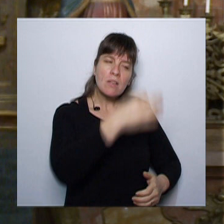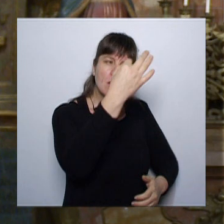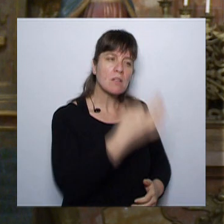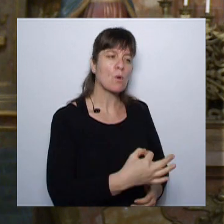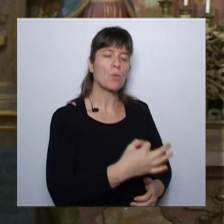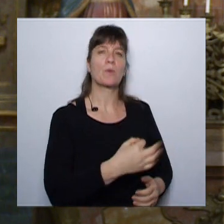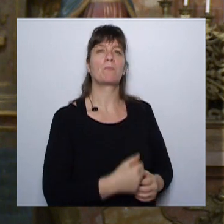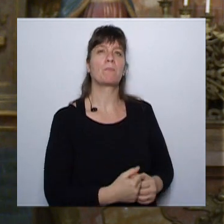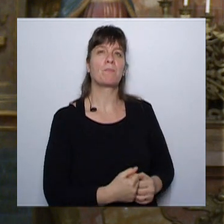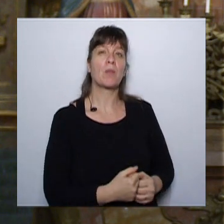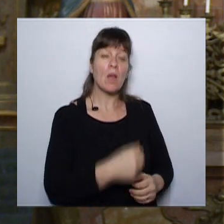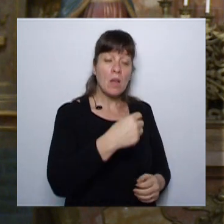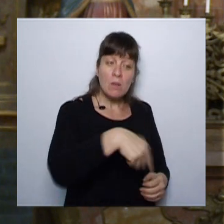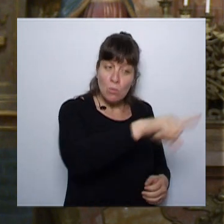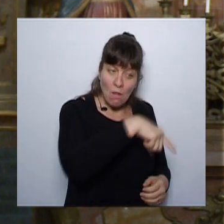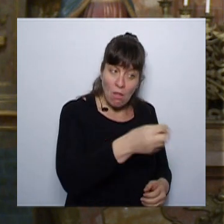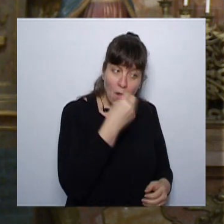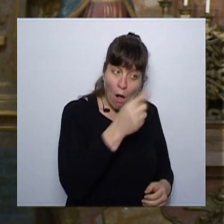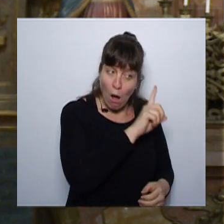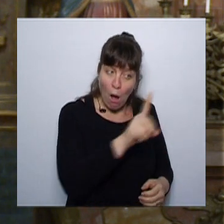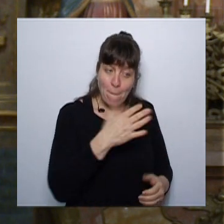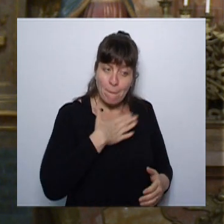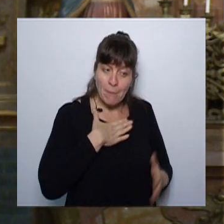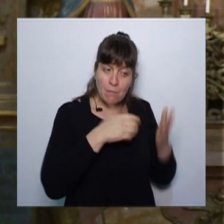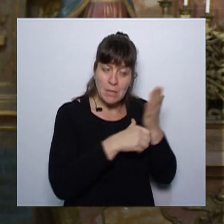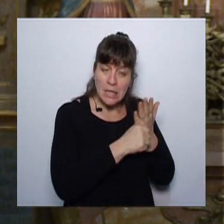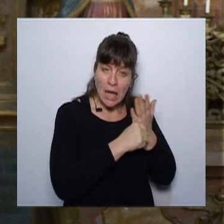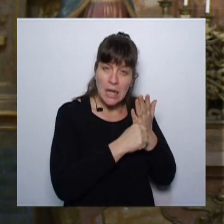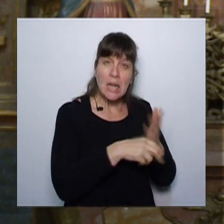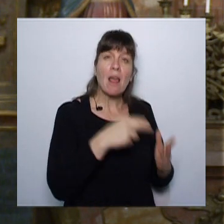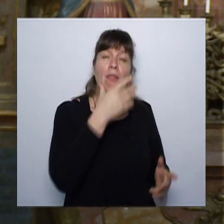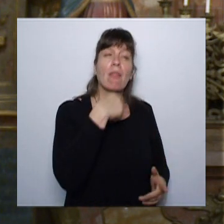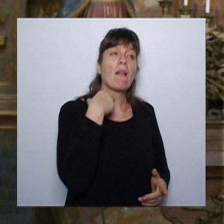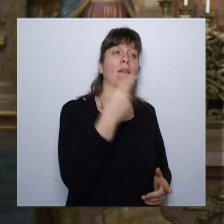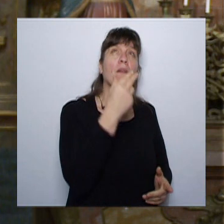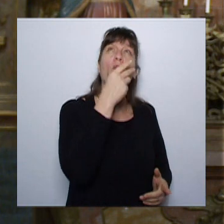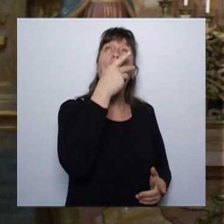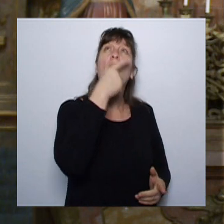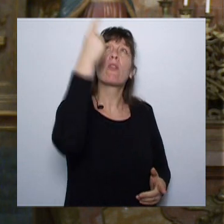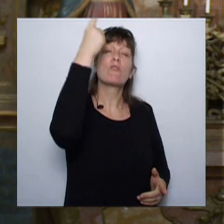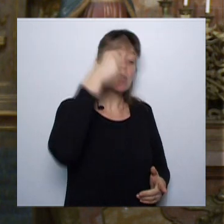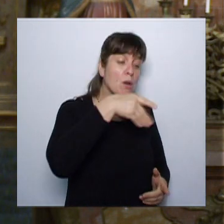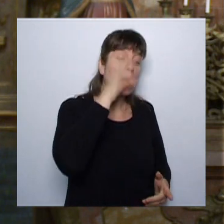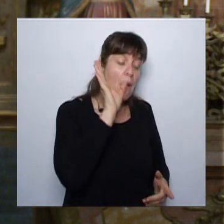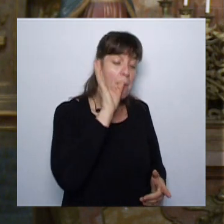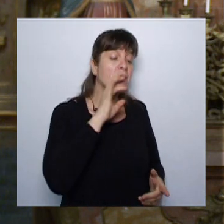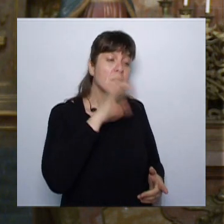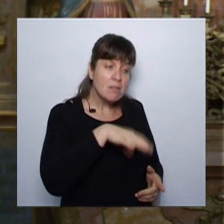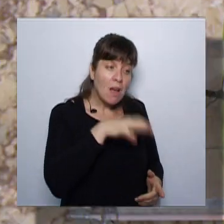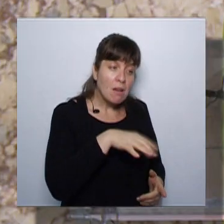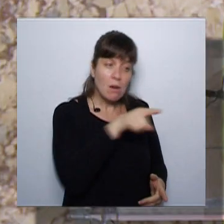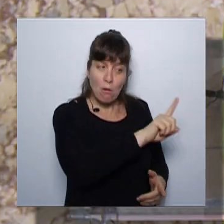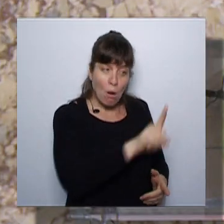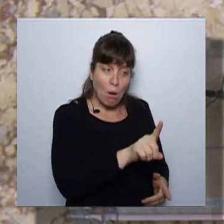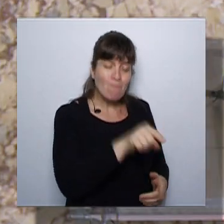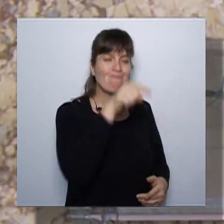sea seguro que si no comen la carne del hijo del hombre y no beben su sangre